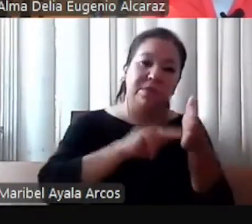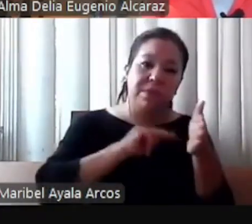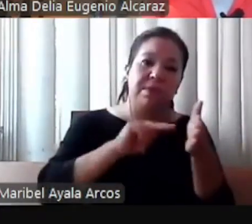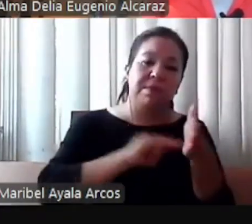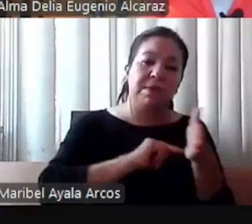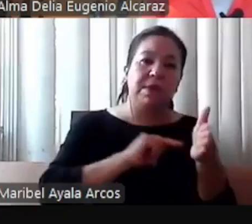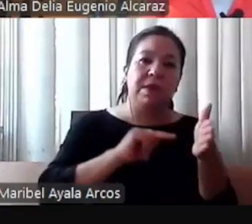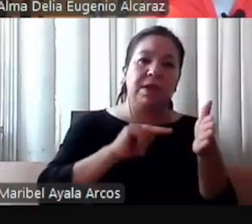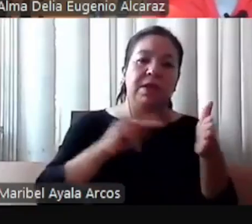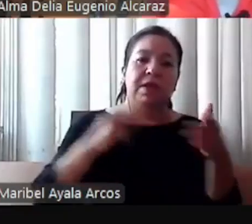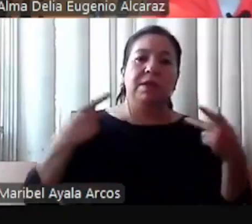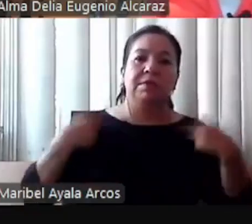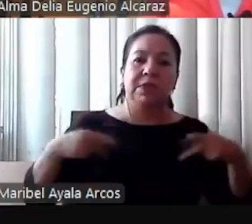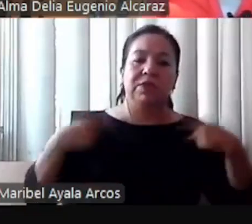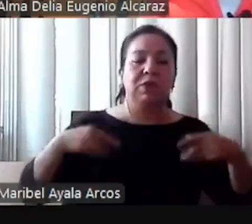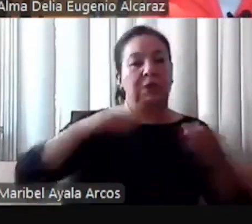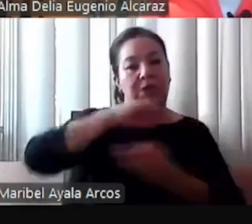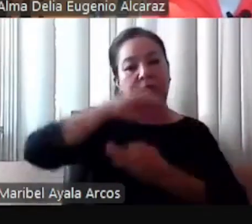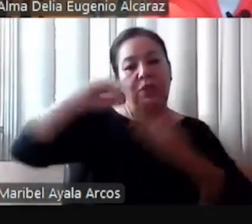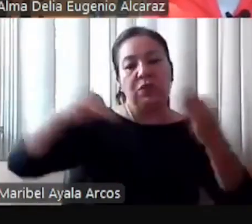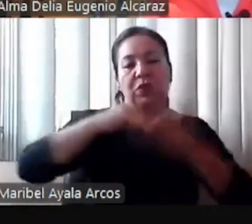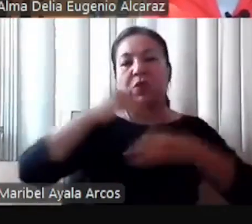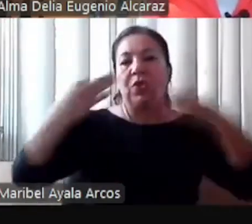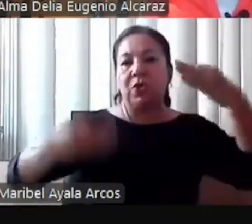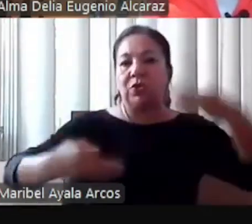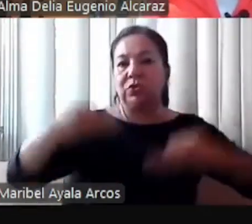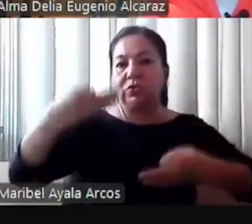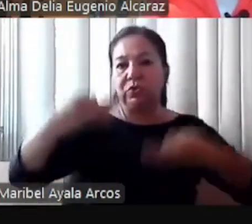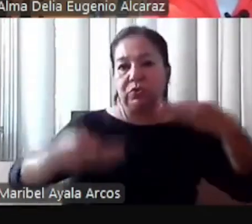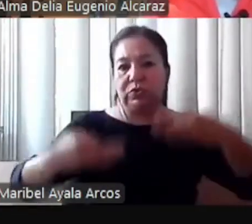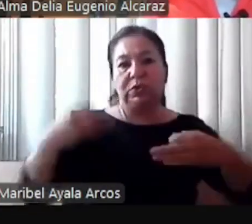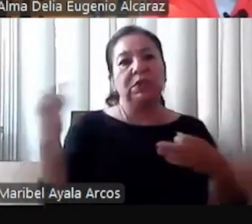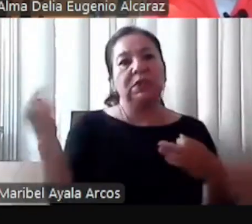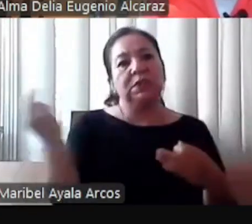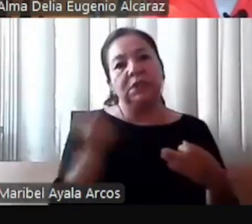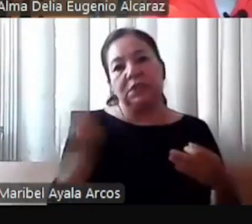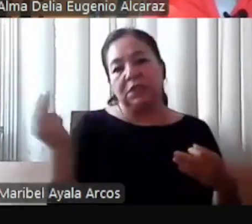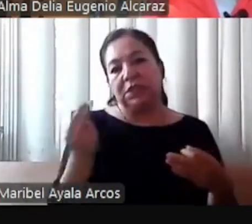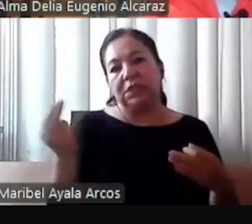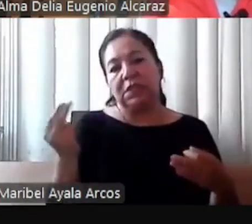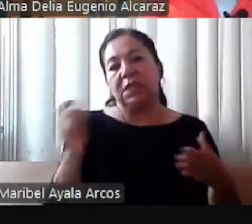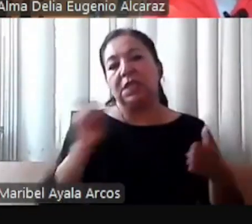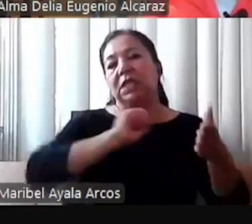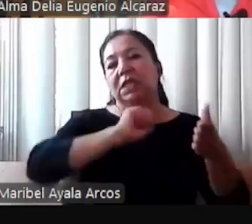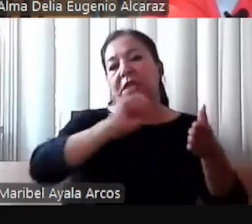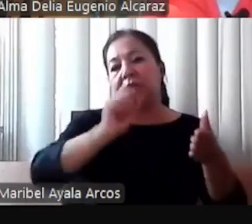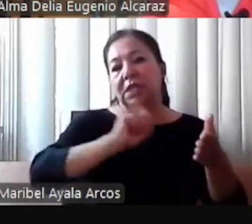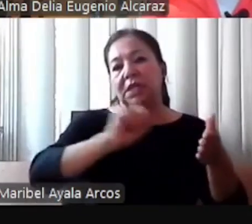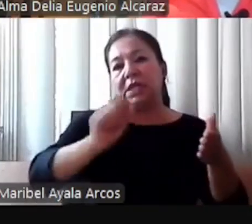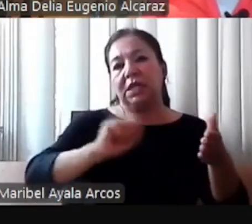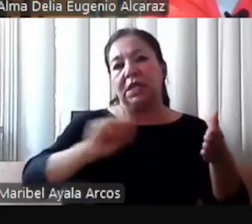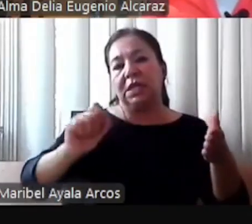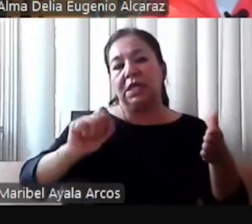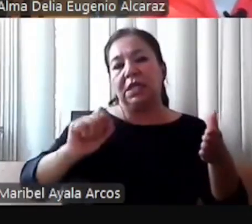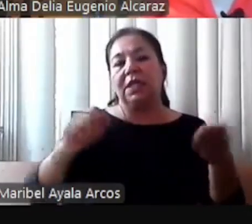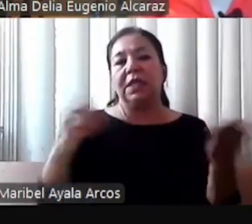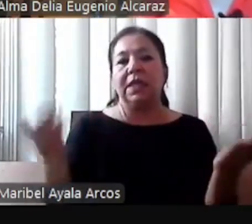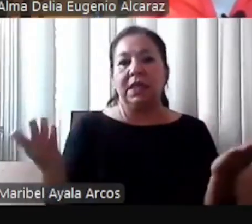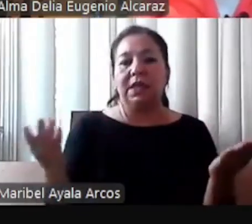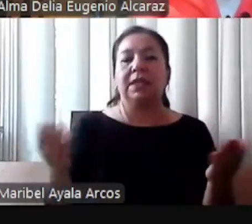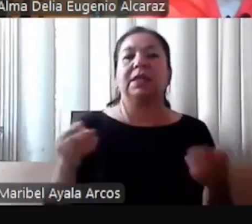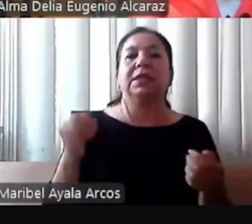las personas en todos los actos jurídicos que requieren la forma escrita, porque no da certeza de quién lo haya